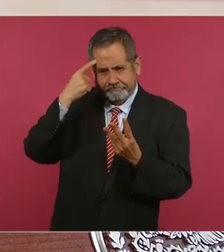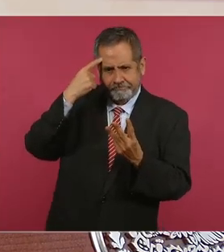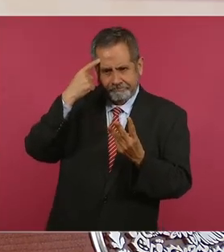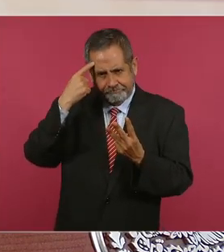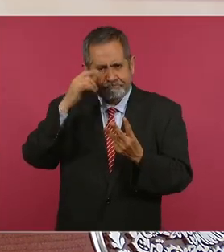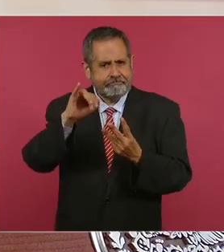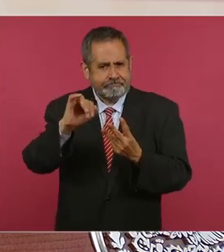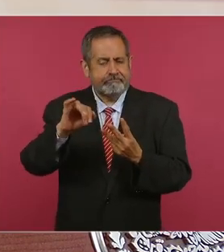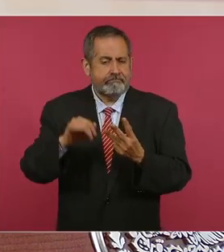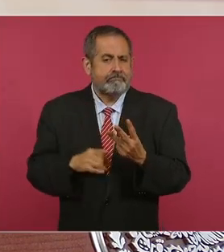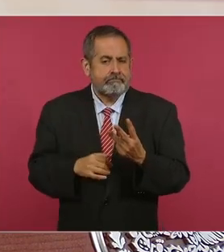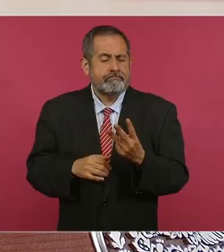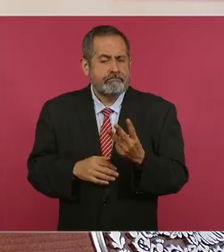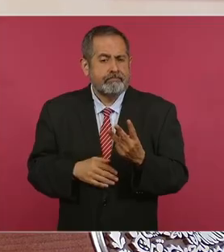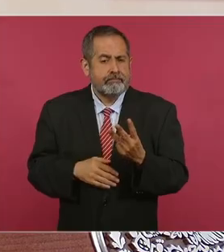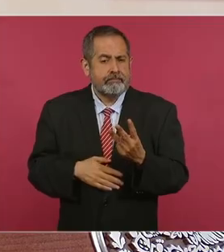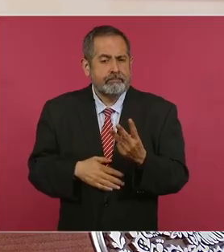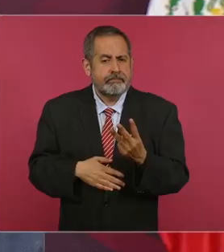me estoy